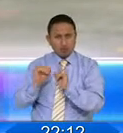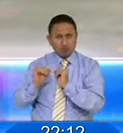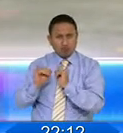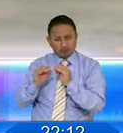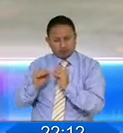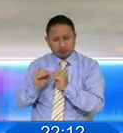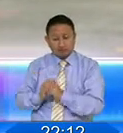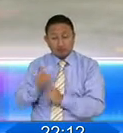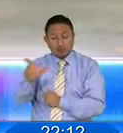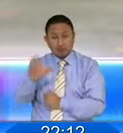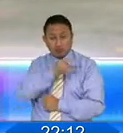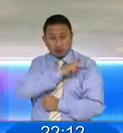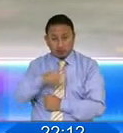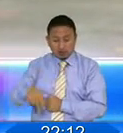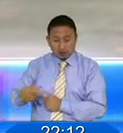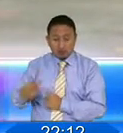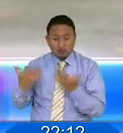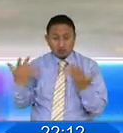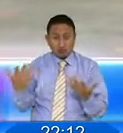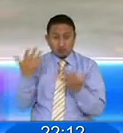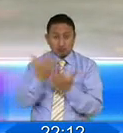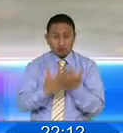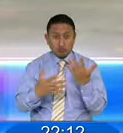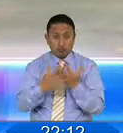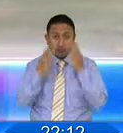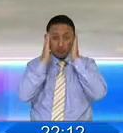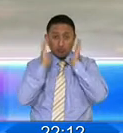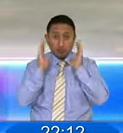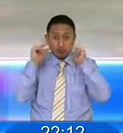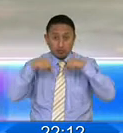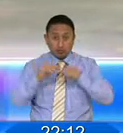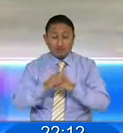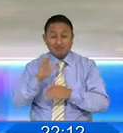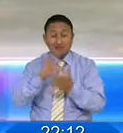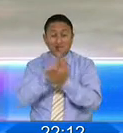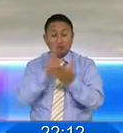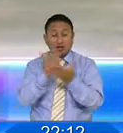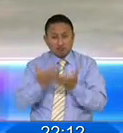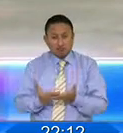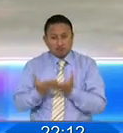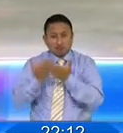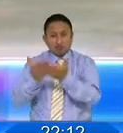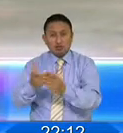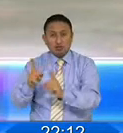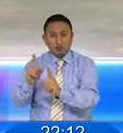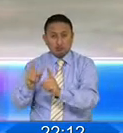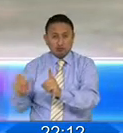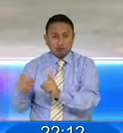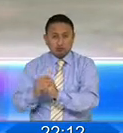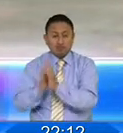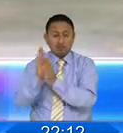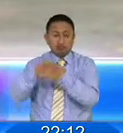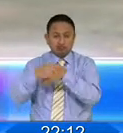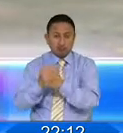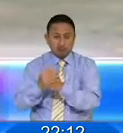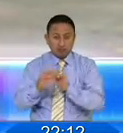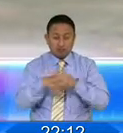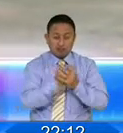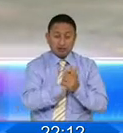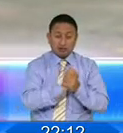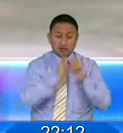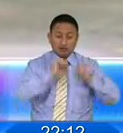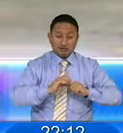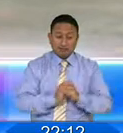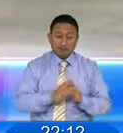personalmente su kit de bioseguridad y también la institución les brinda el alcohol el gel jabón tenemos los